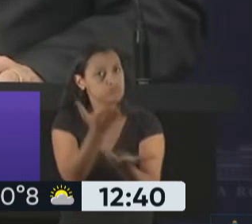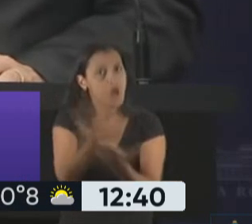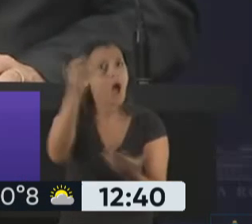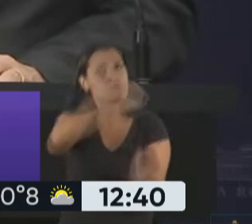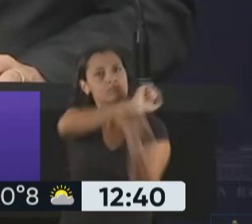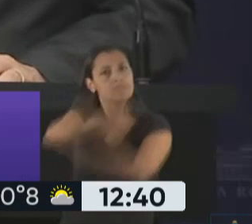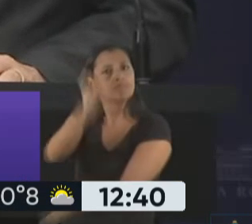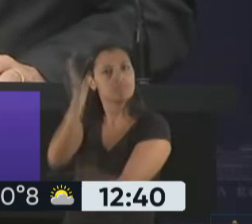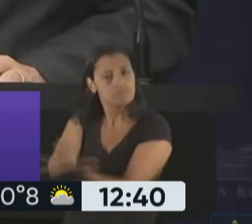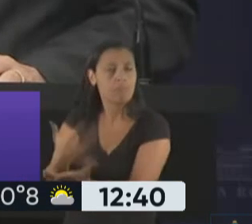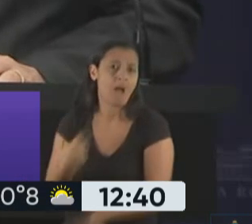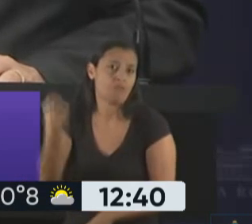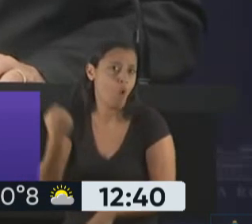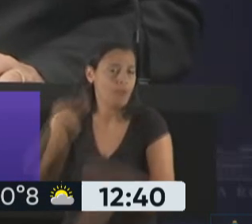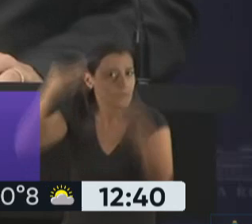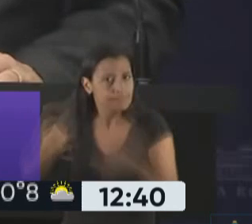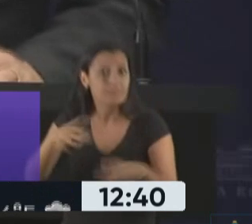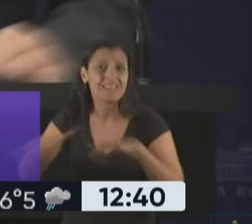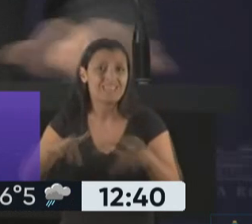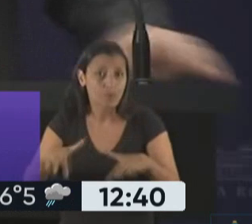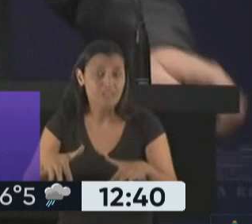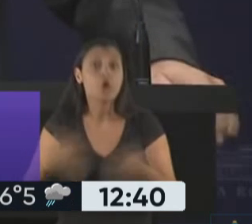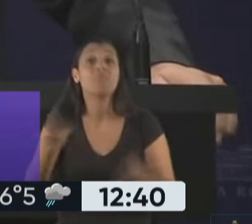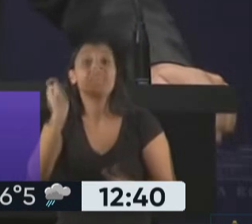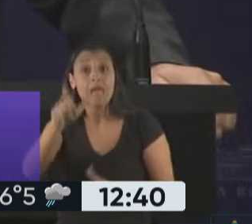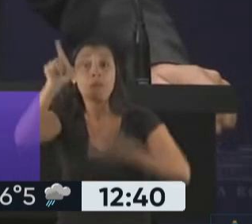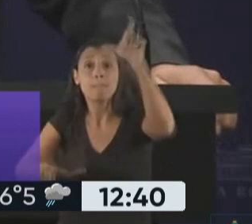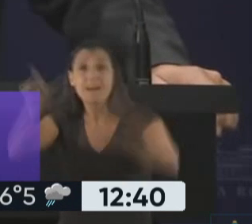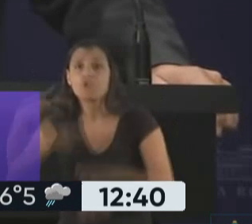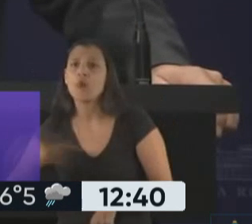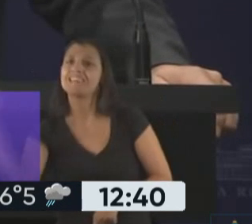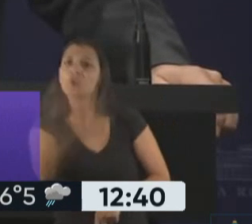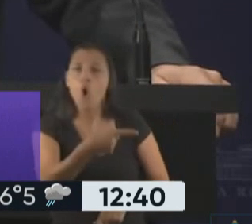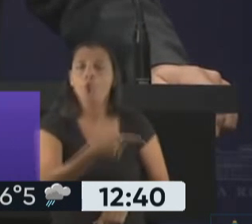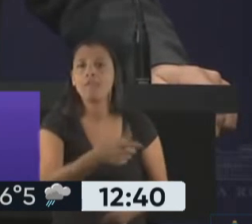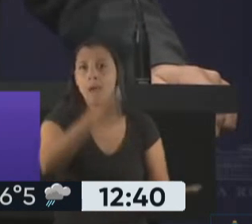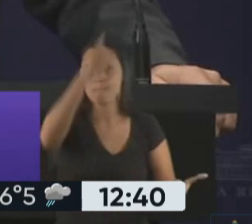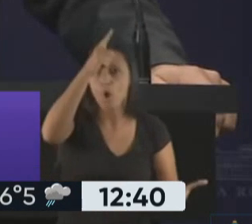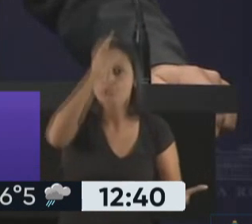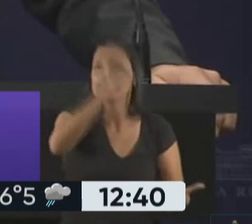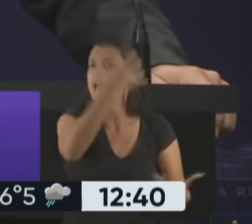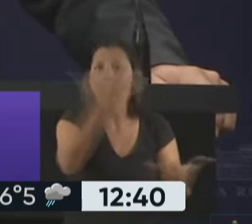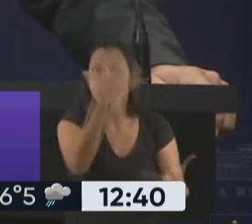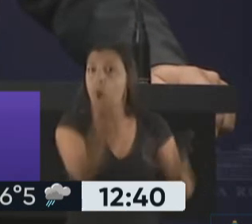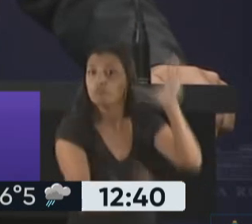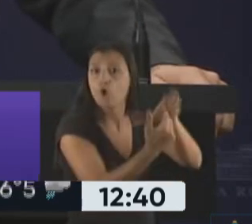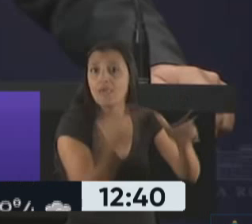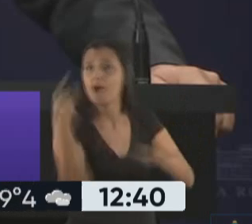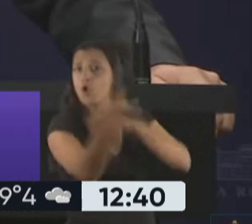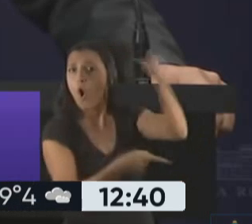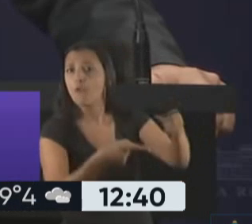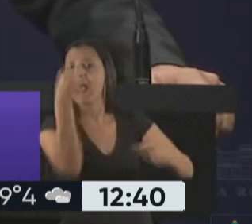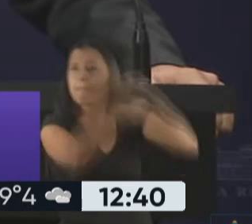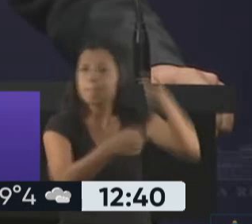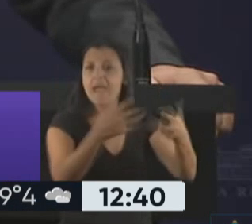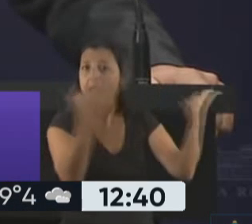penas más concretas contra aquellos que atenten contra la autoridad.